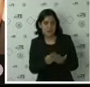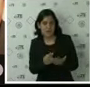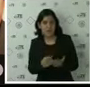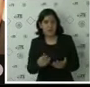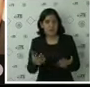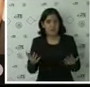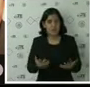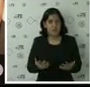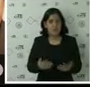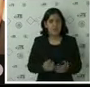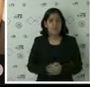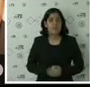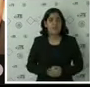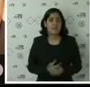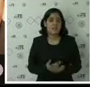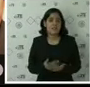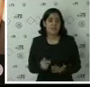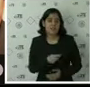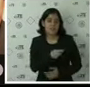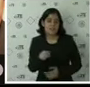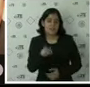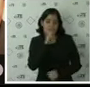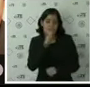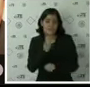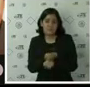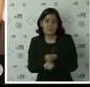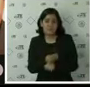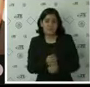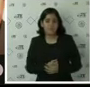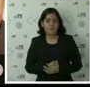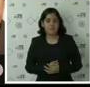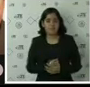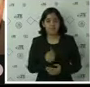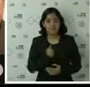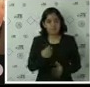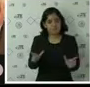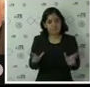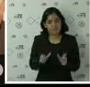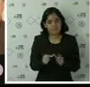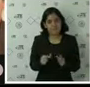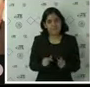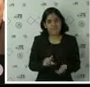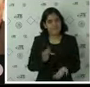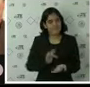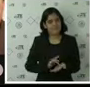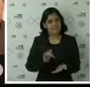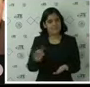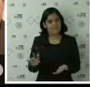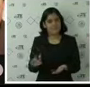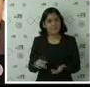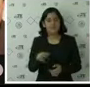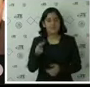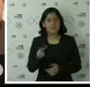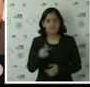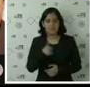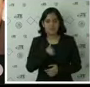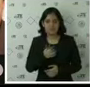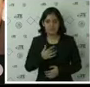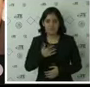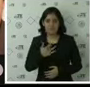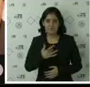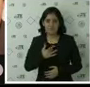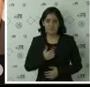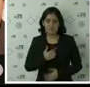están hoy estuvimos nosotras y nosotros. Yo no abuso más, muchas gracias, insisto, ha sido un honor para mí, Gloria,